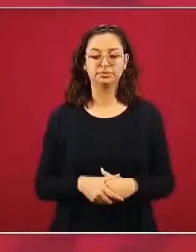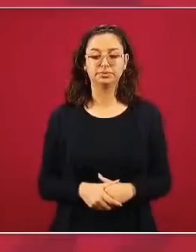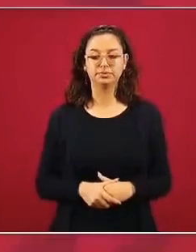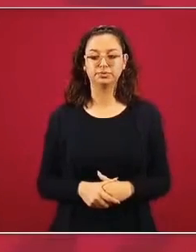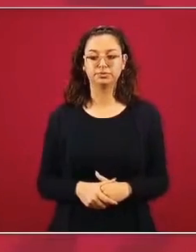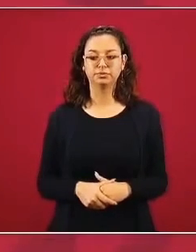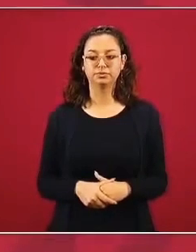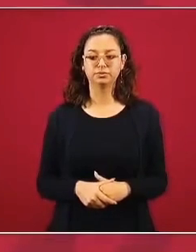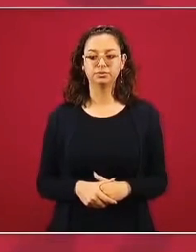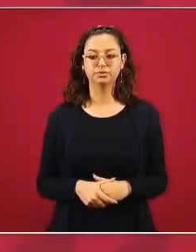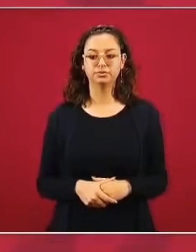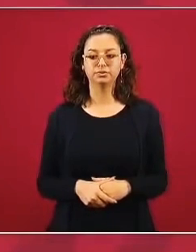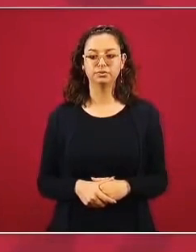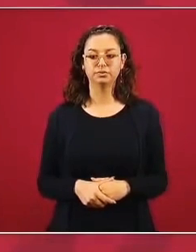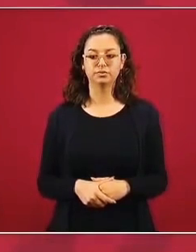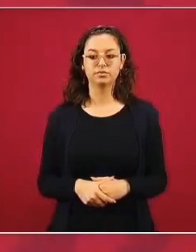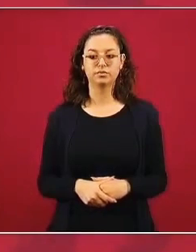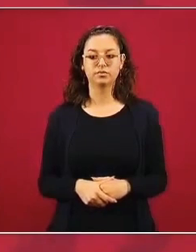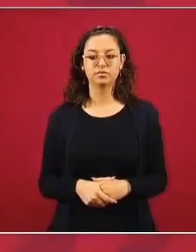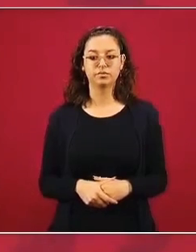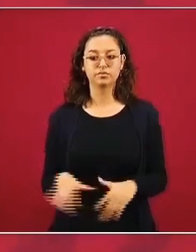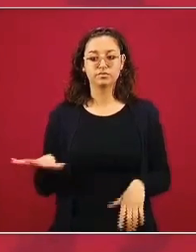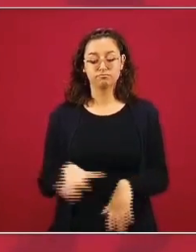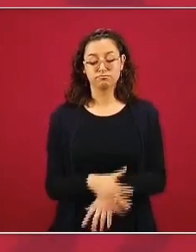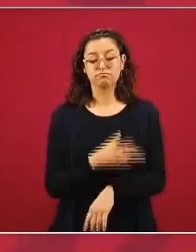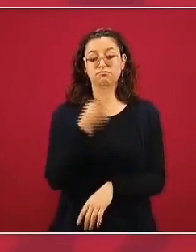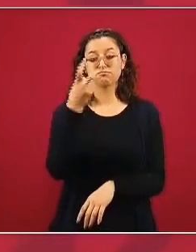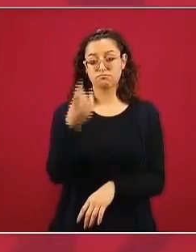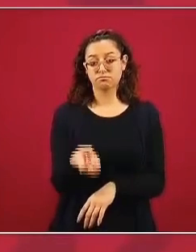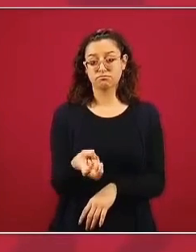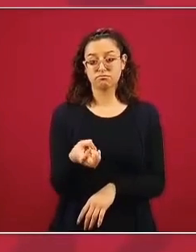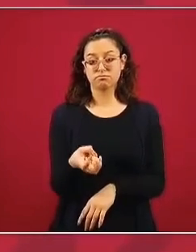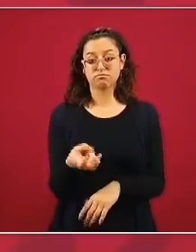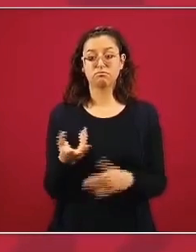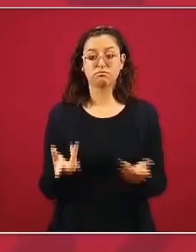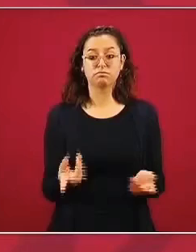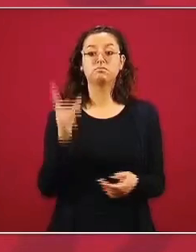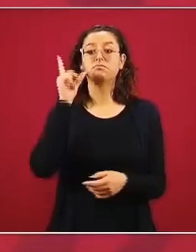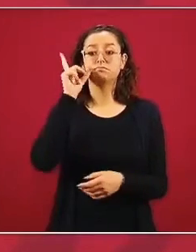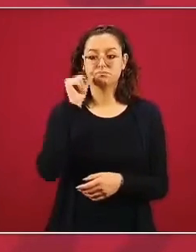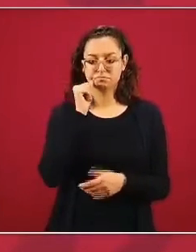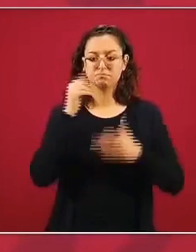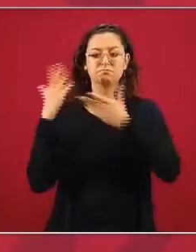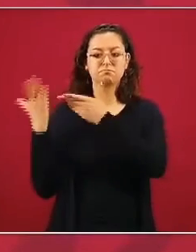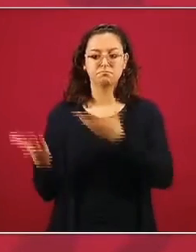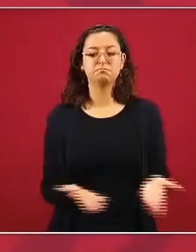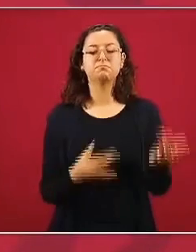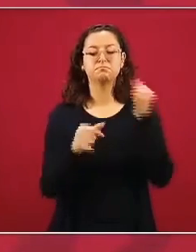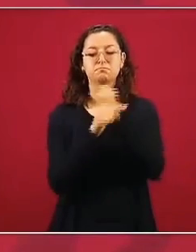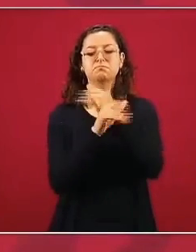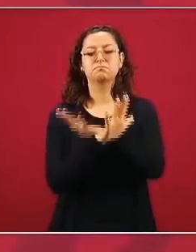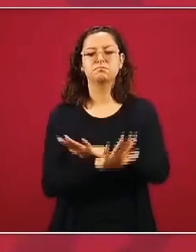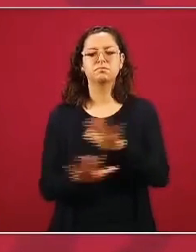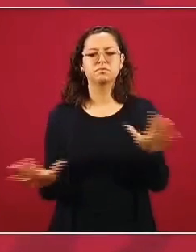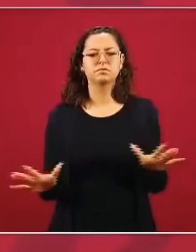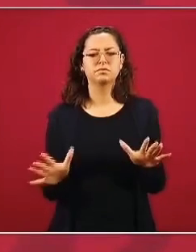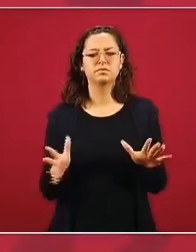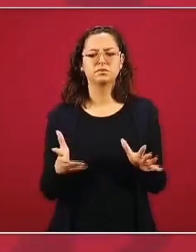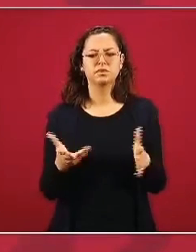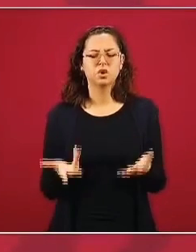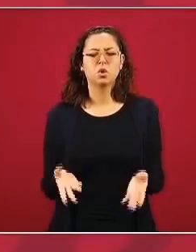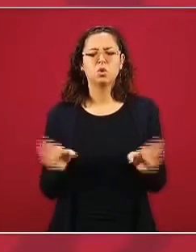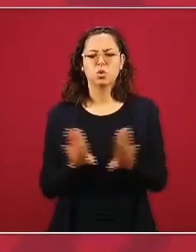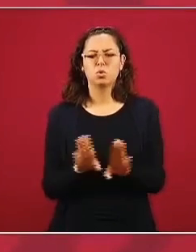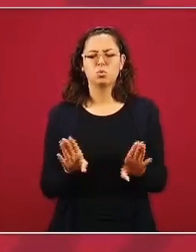el contagio. Por eso mañana van a informarles sobre cuáles son